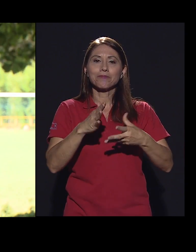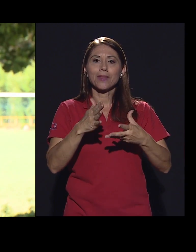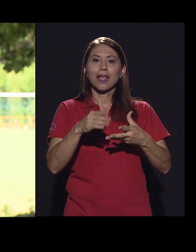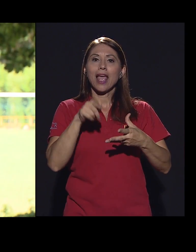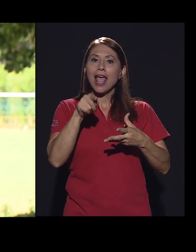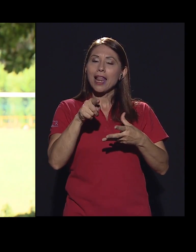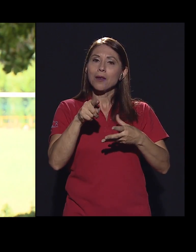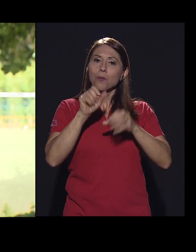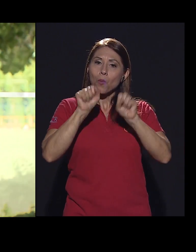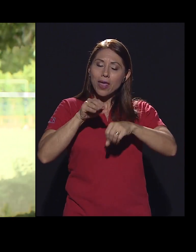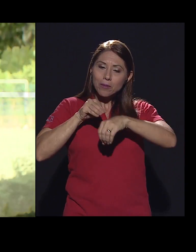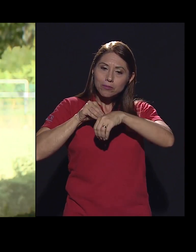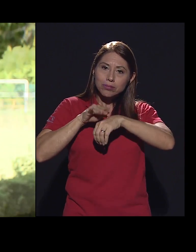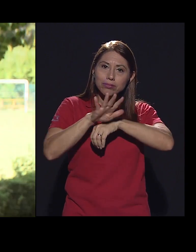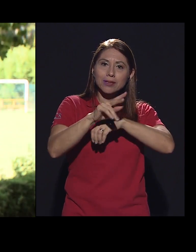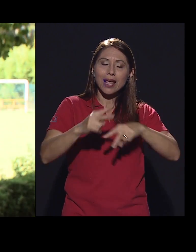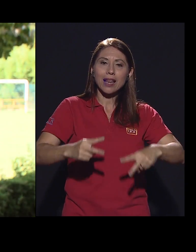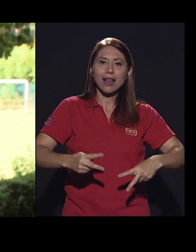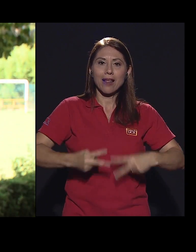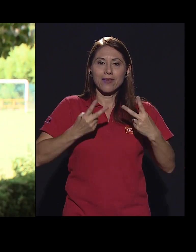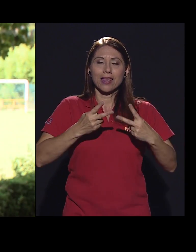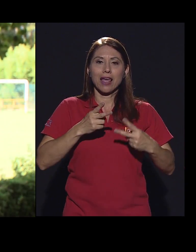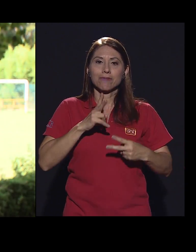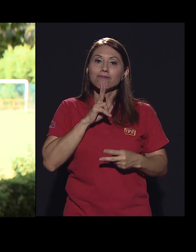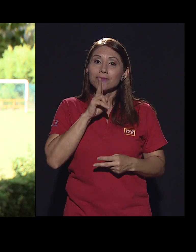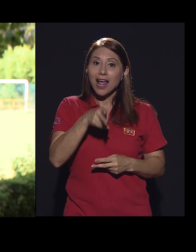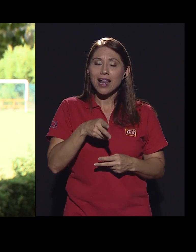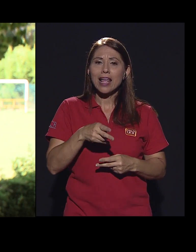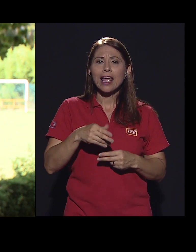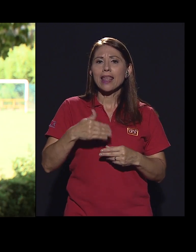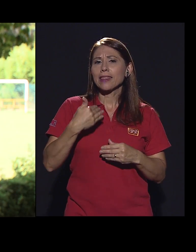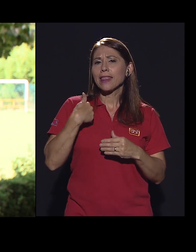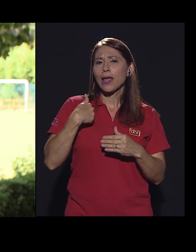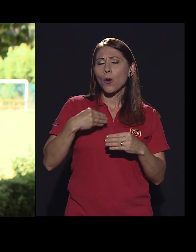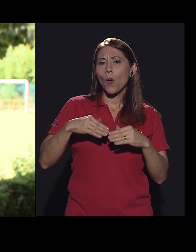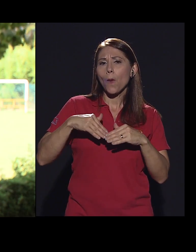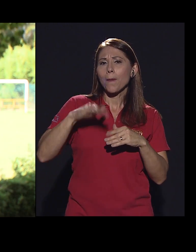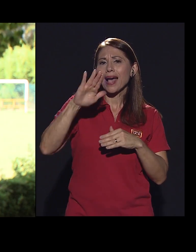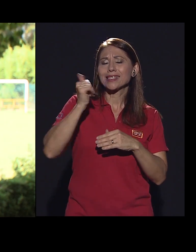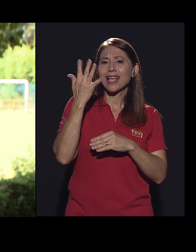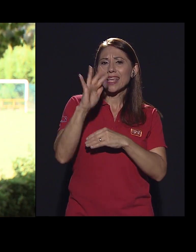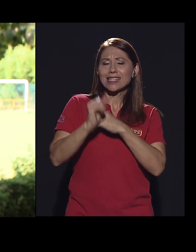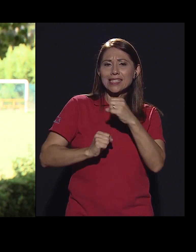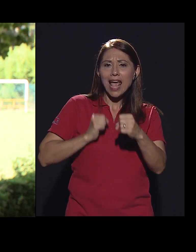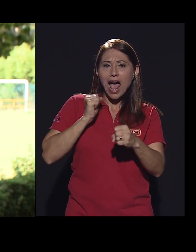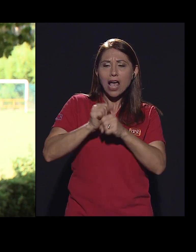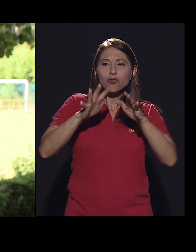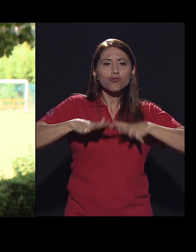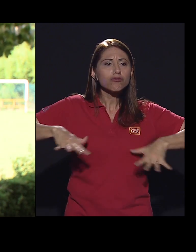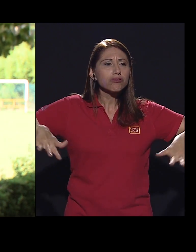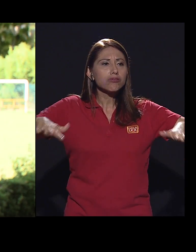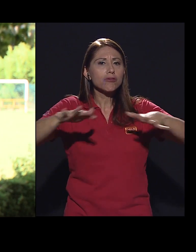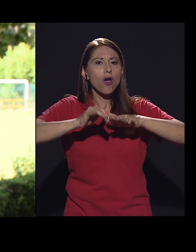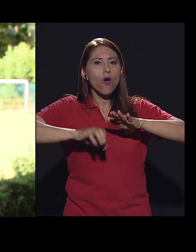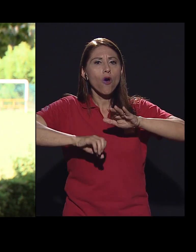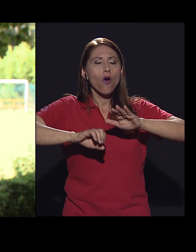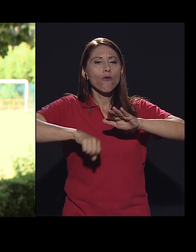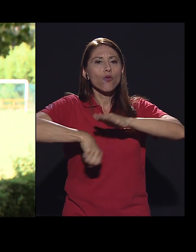en la vida real. Tengo más de 15 años en el medio futbolístico en